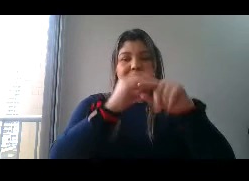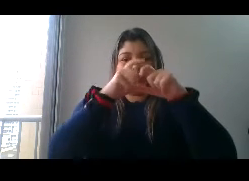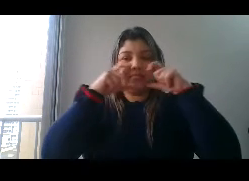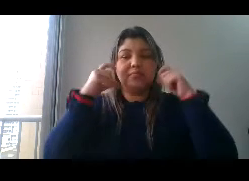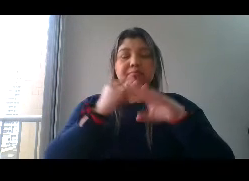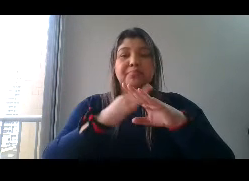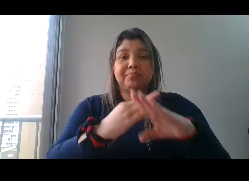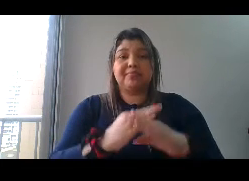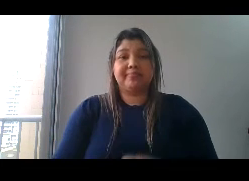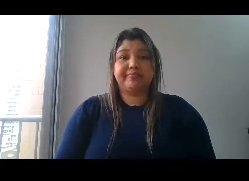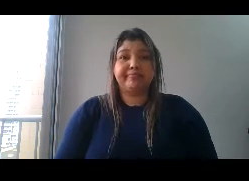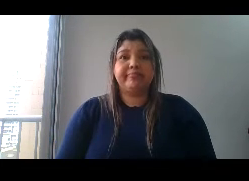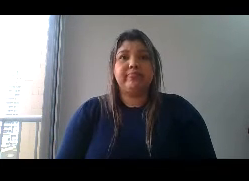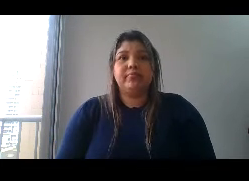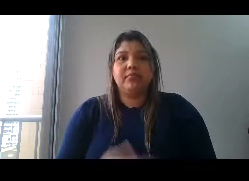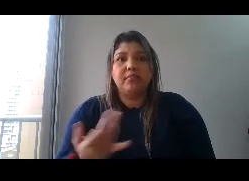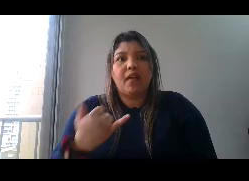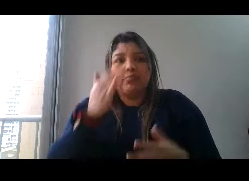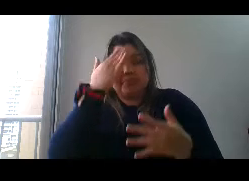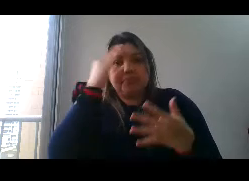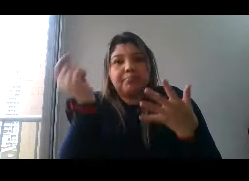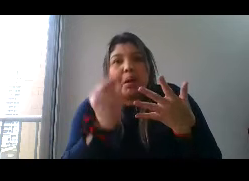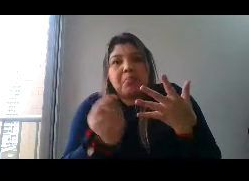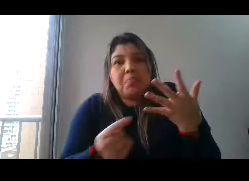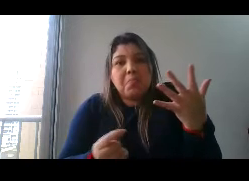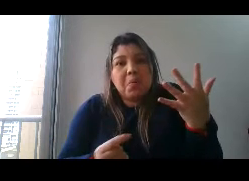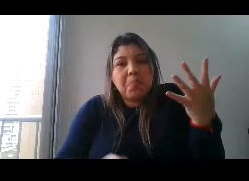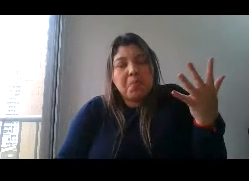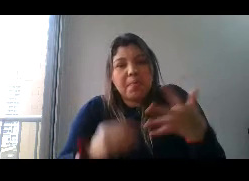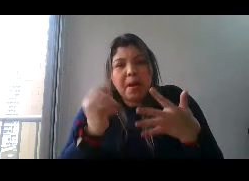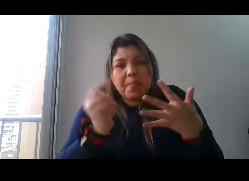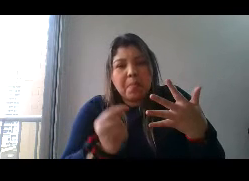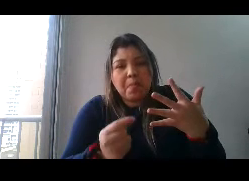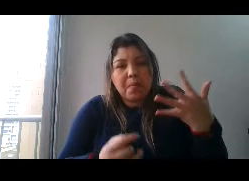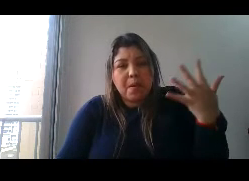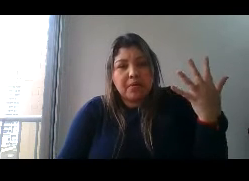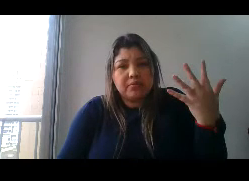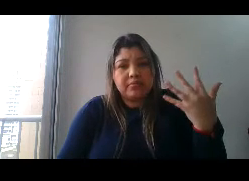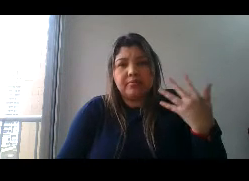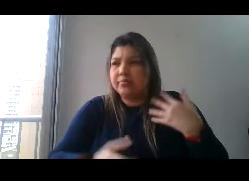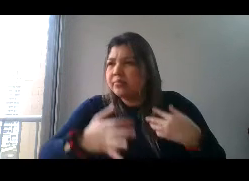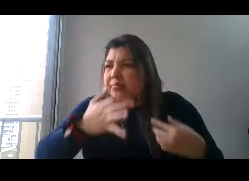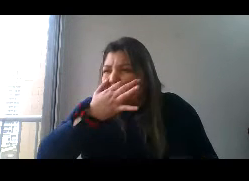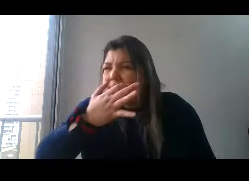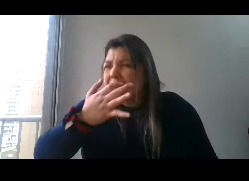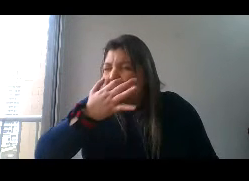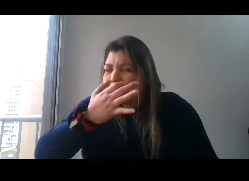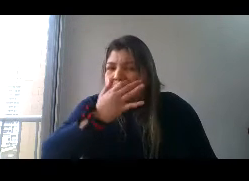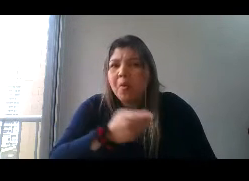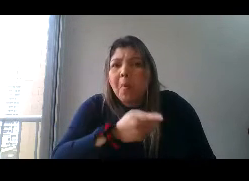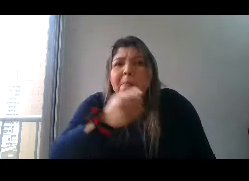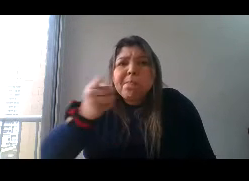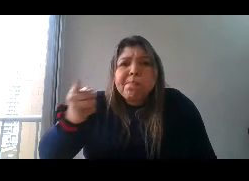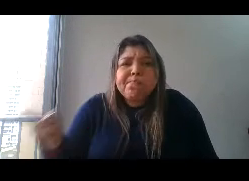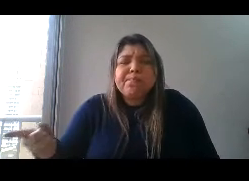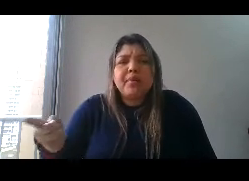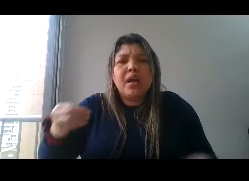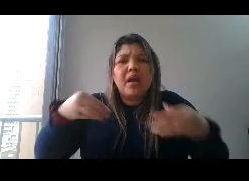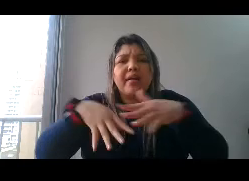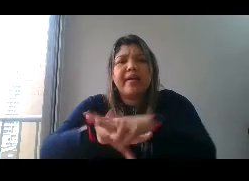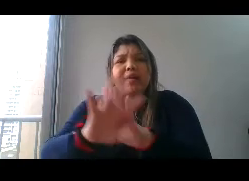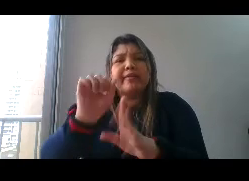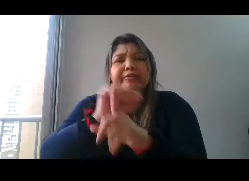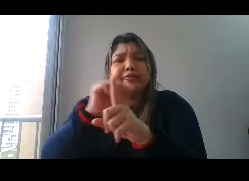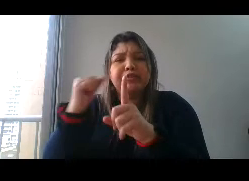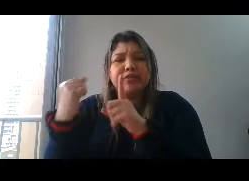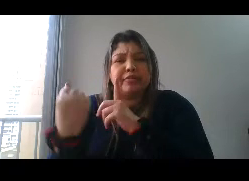redes sociales y en muchas áreas y por muchos comunicados no oficiales que esos elementos de